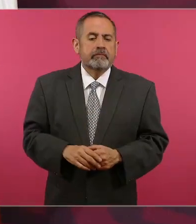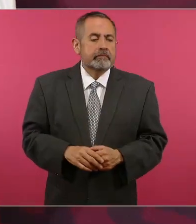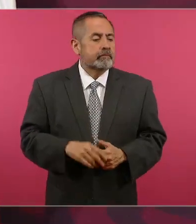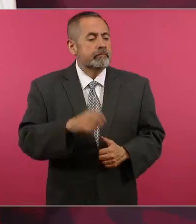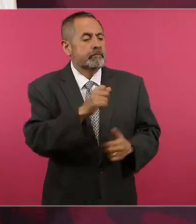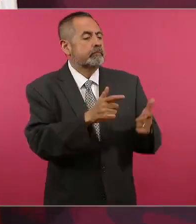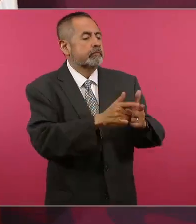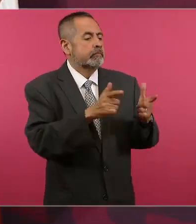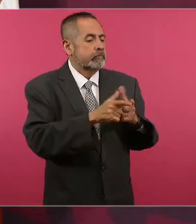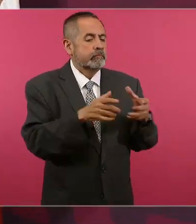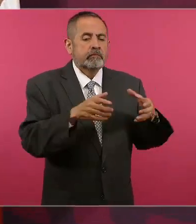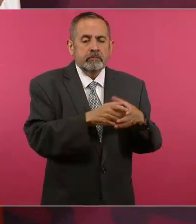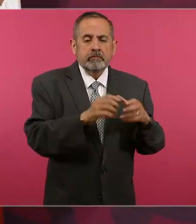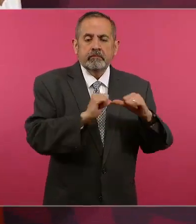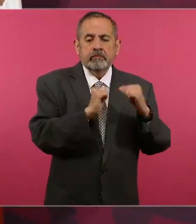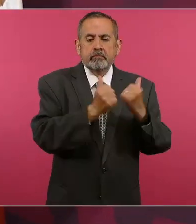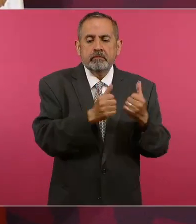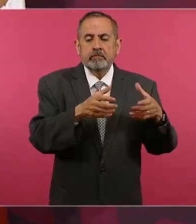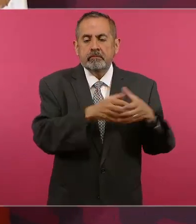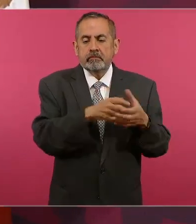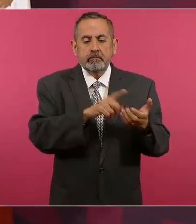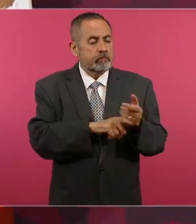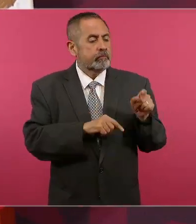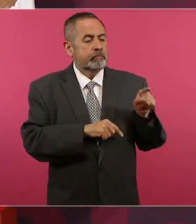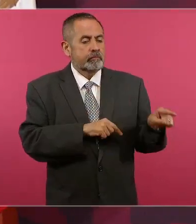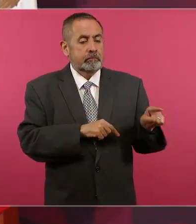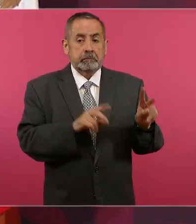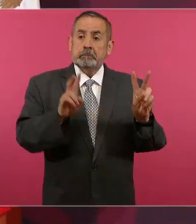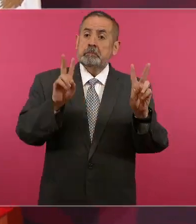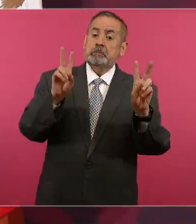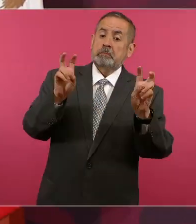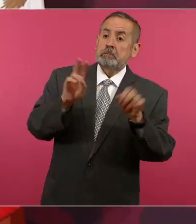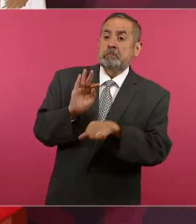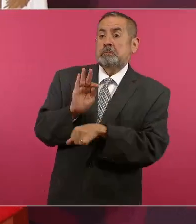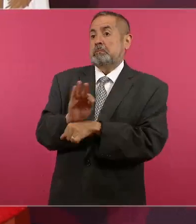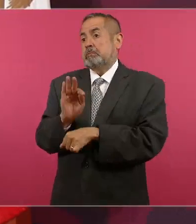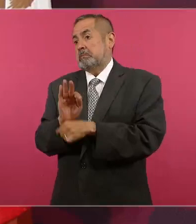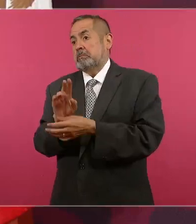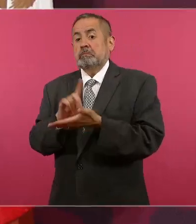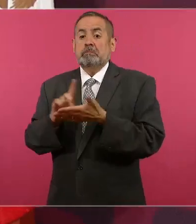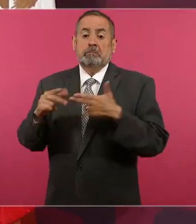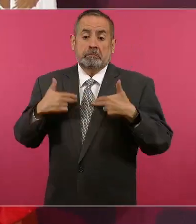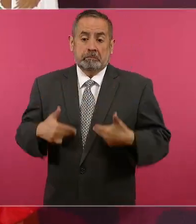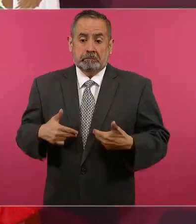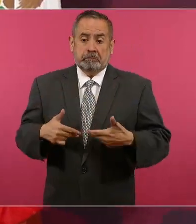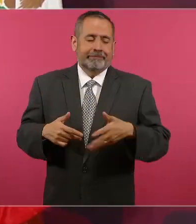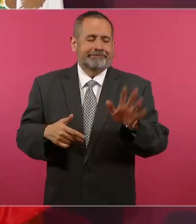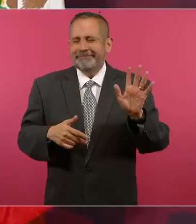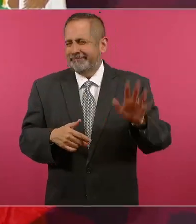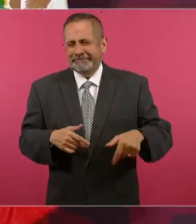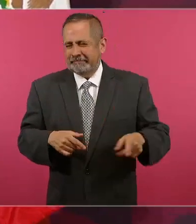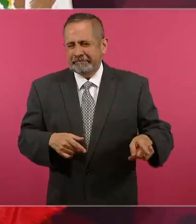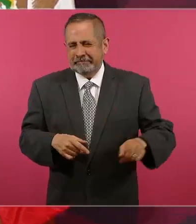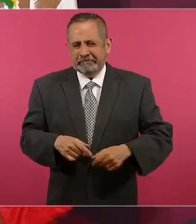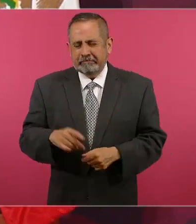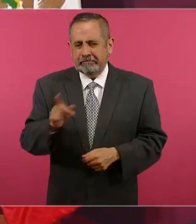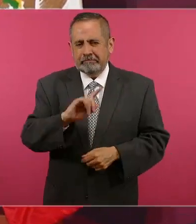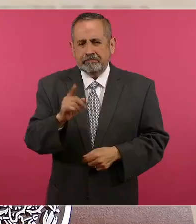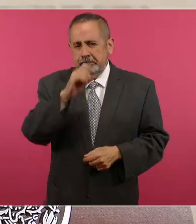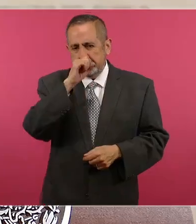grupos o asociaciones pseudo defensoras de derechos humanos. Es como los